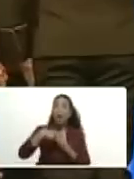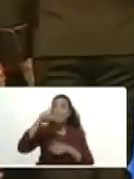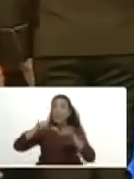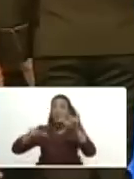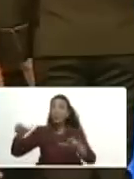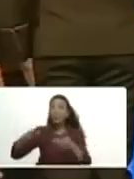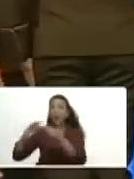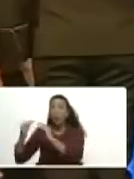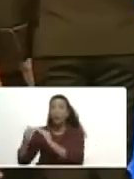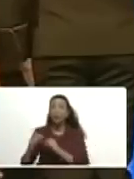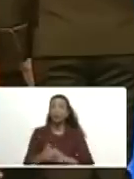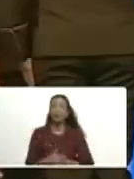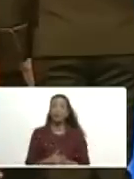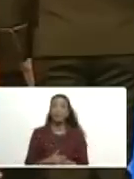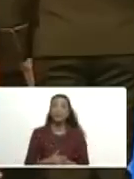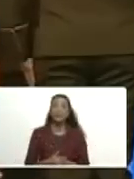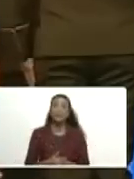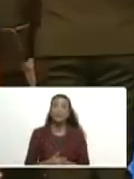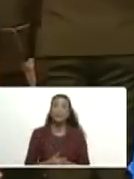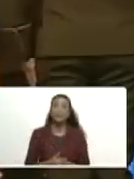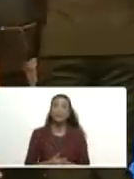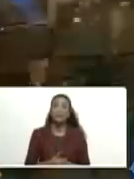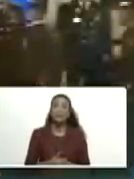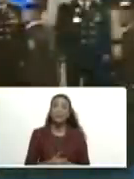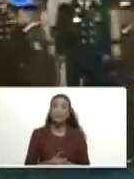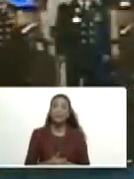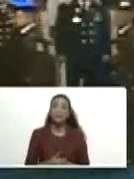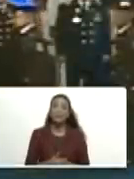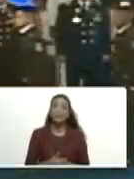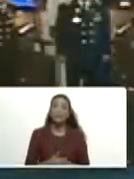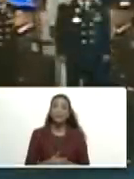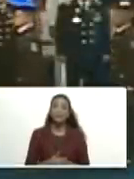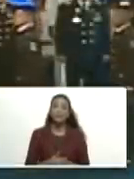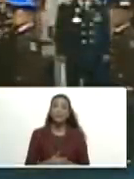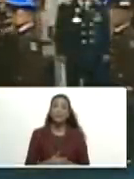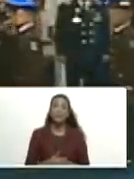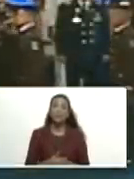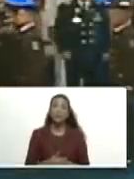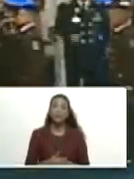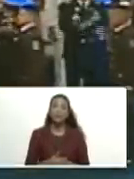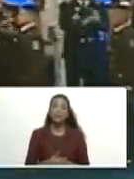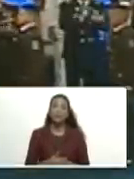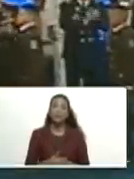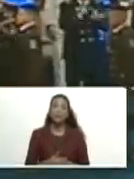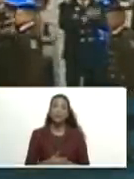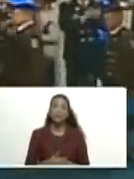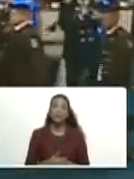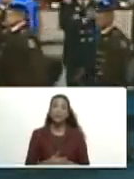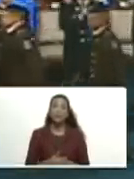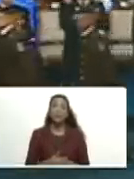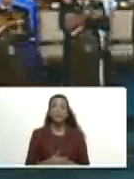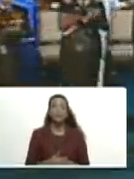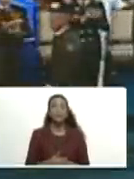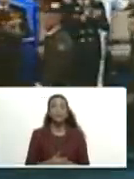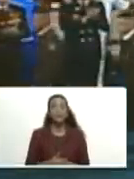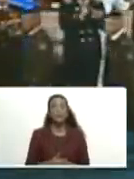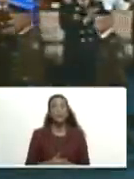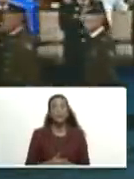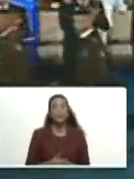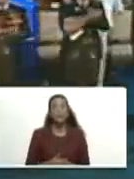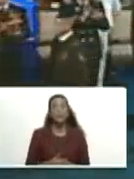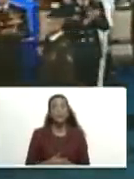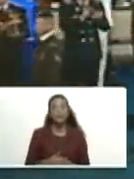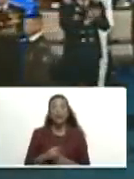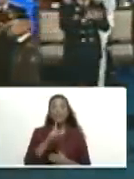comandante, permiso para retirarme. A la izquierda. De frente, mar. Formada